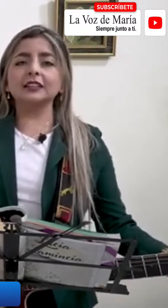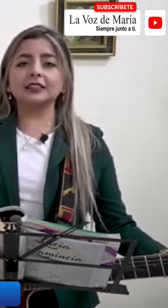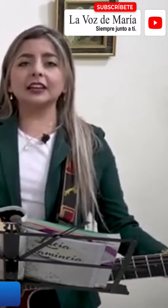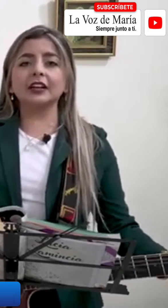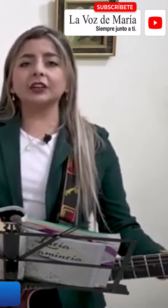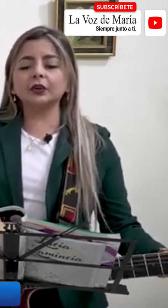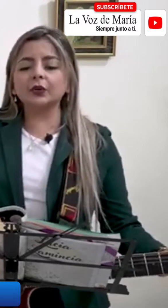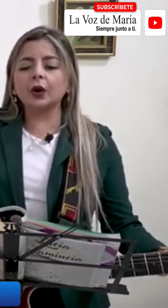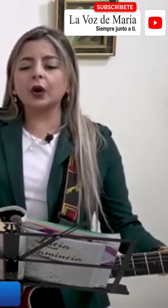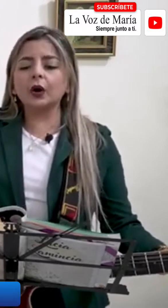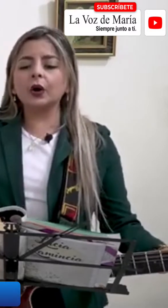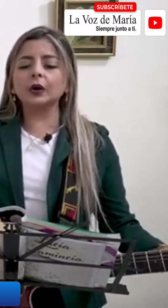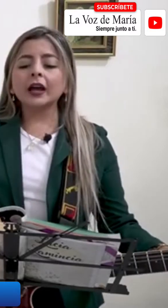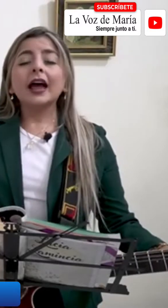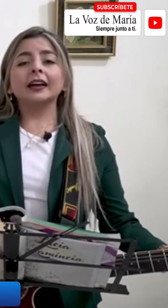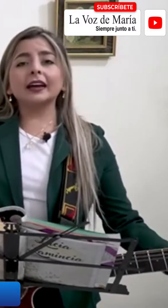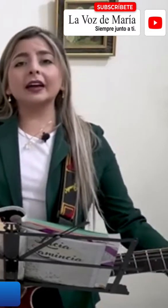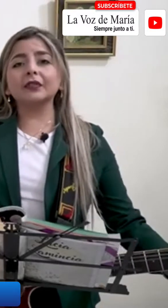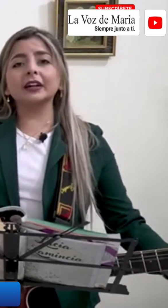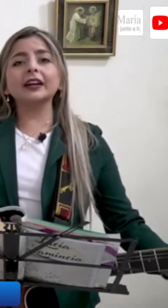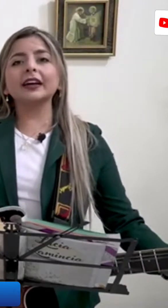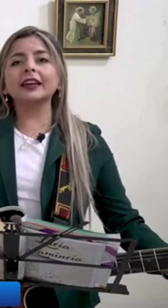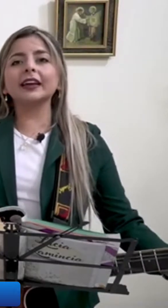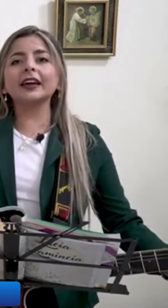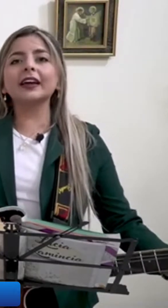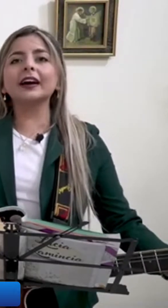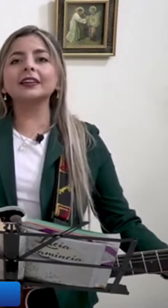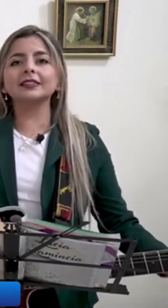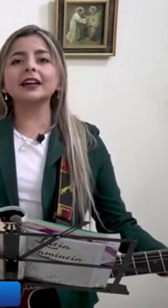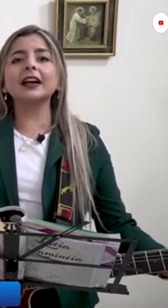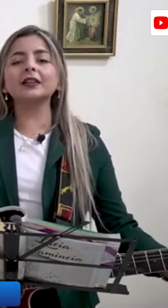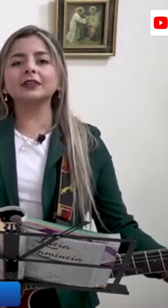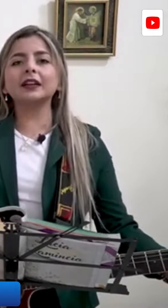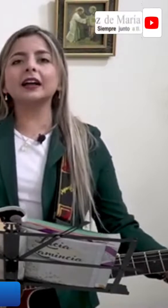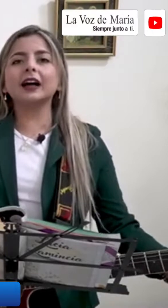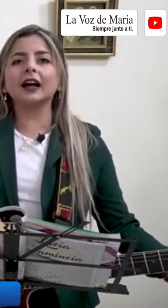Alabemos al Señor que viene a